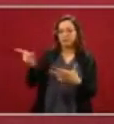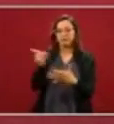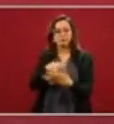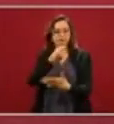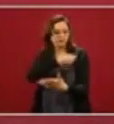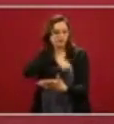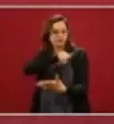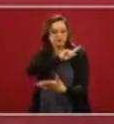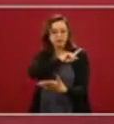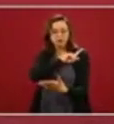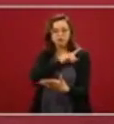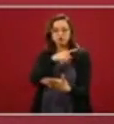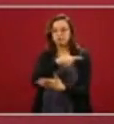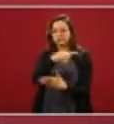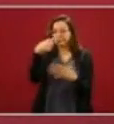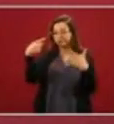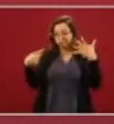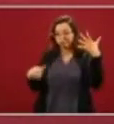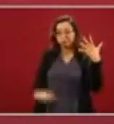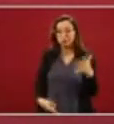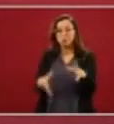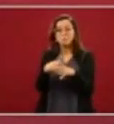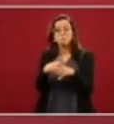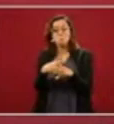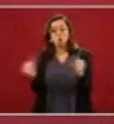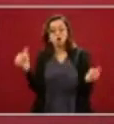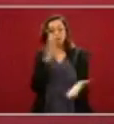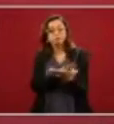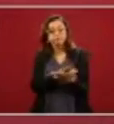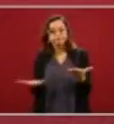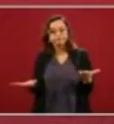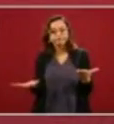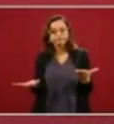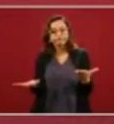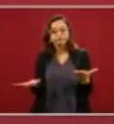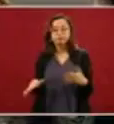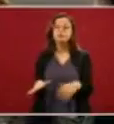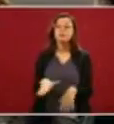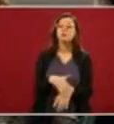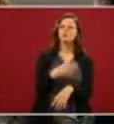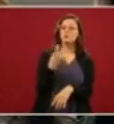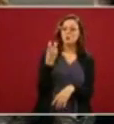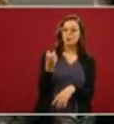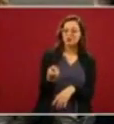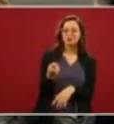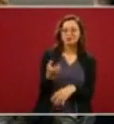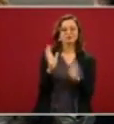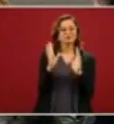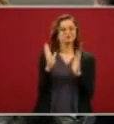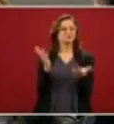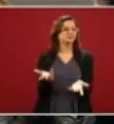salud, entre muchísimos otros. Y es por esto que desde hace mucho